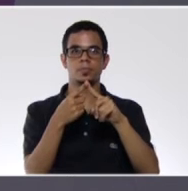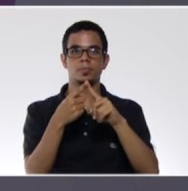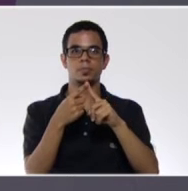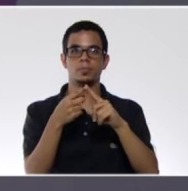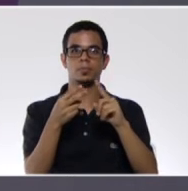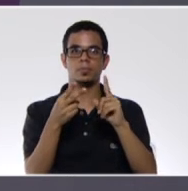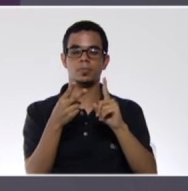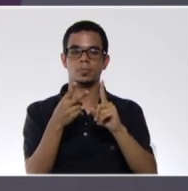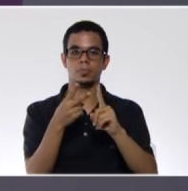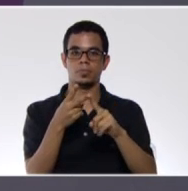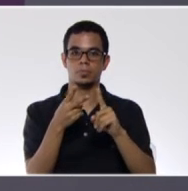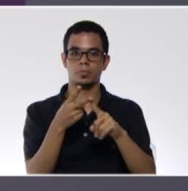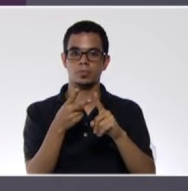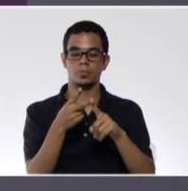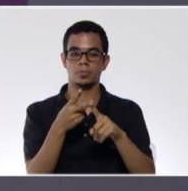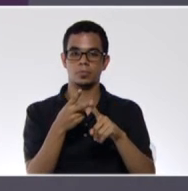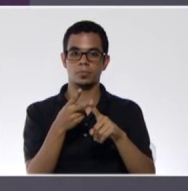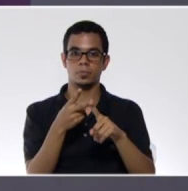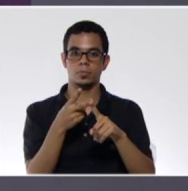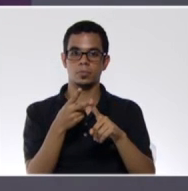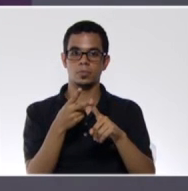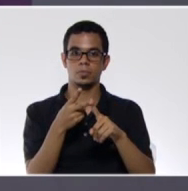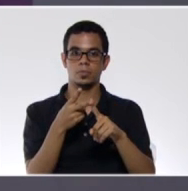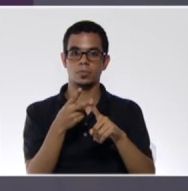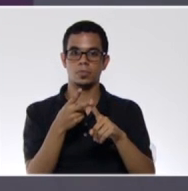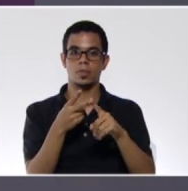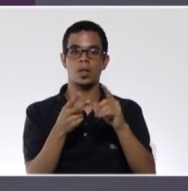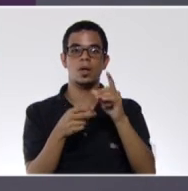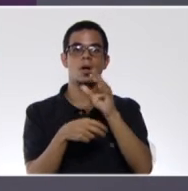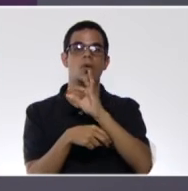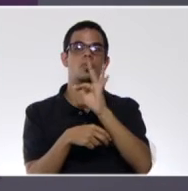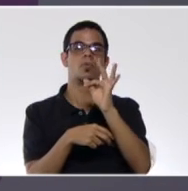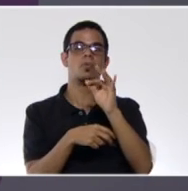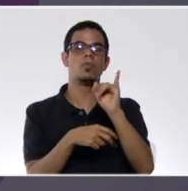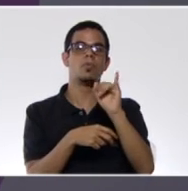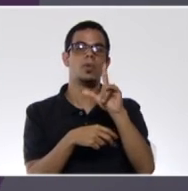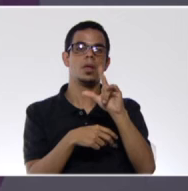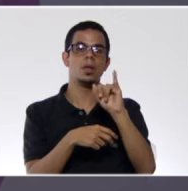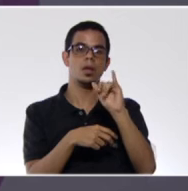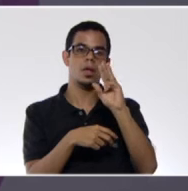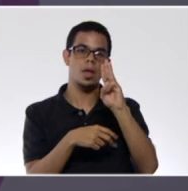Seguimos con la bandera de Filipinas.